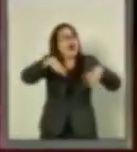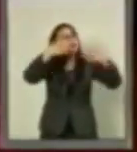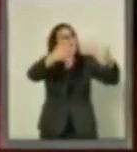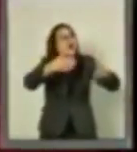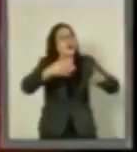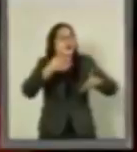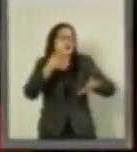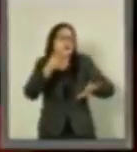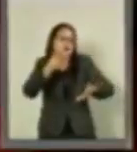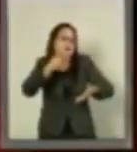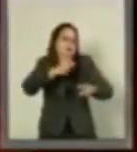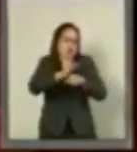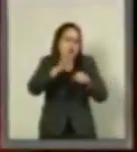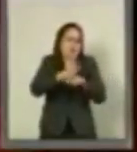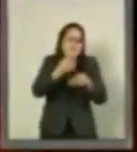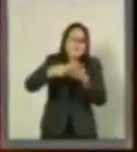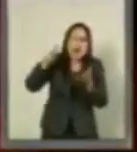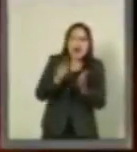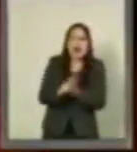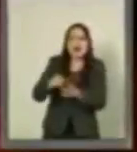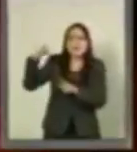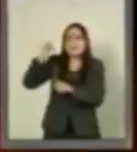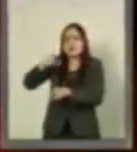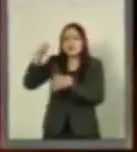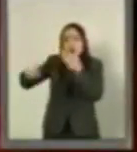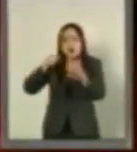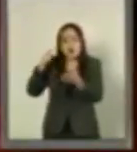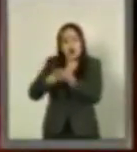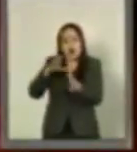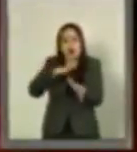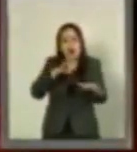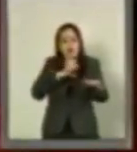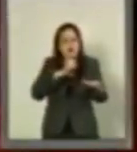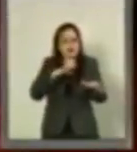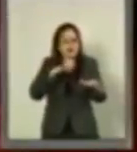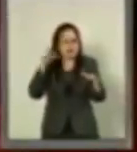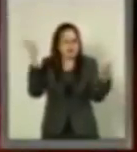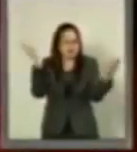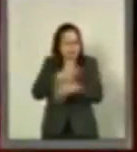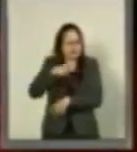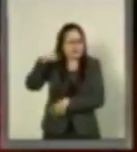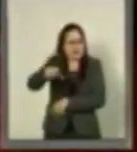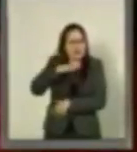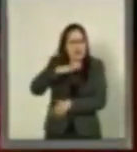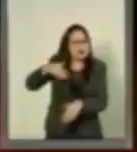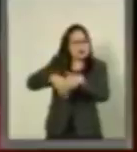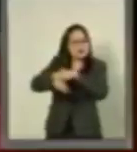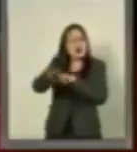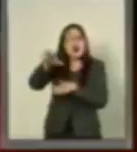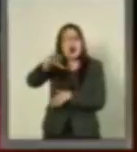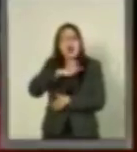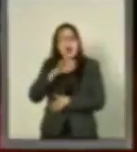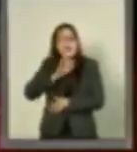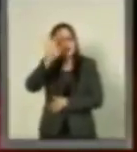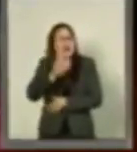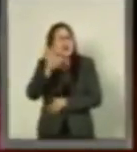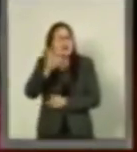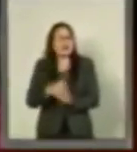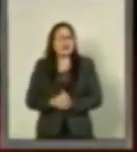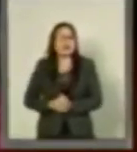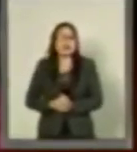básquetbol, en el lugar de la tragedia, y pareciera que la